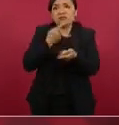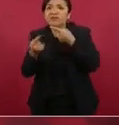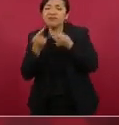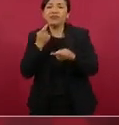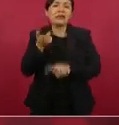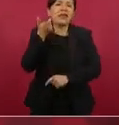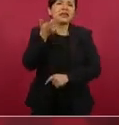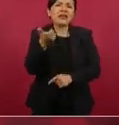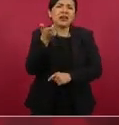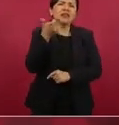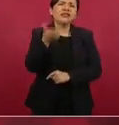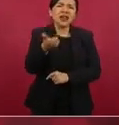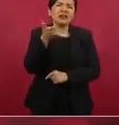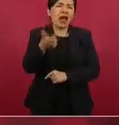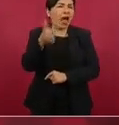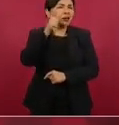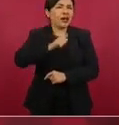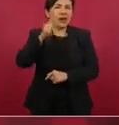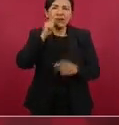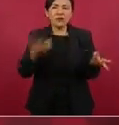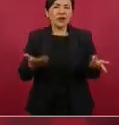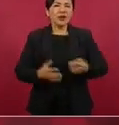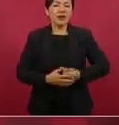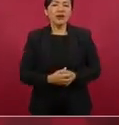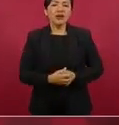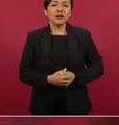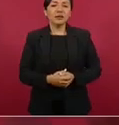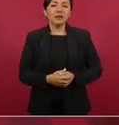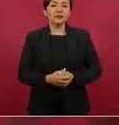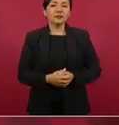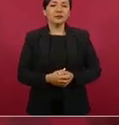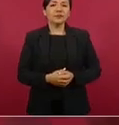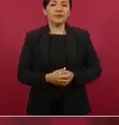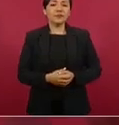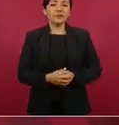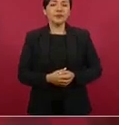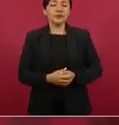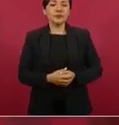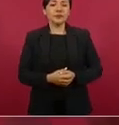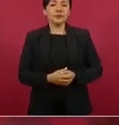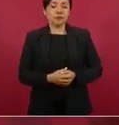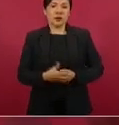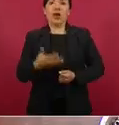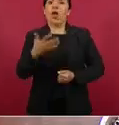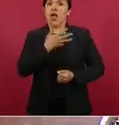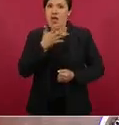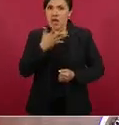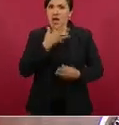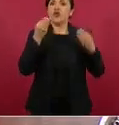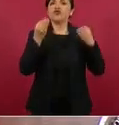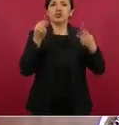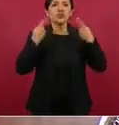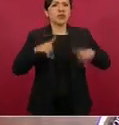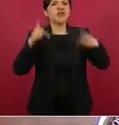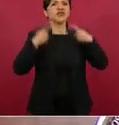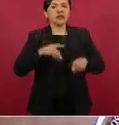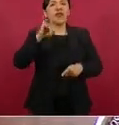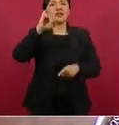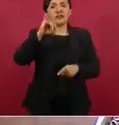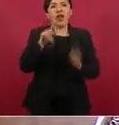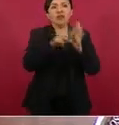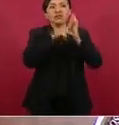el dinero, y tienen muchos lectores. Porque como